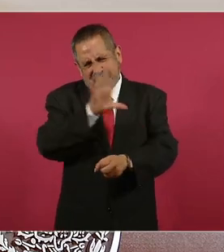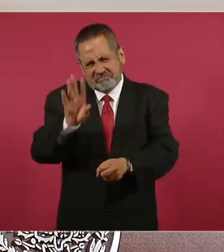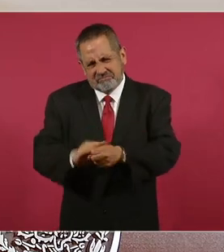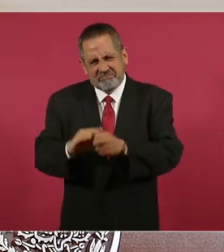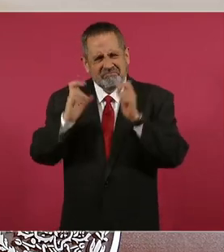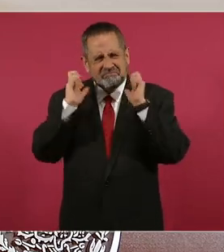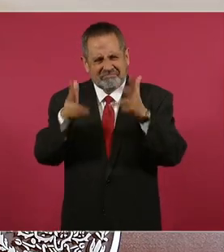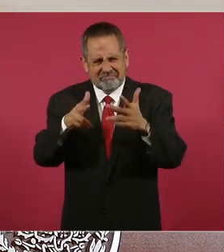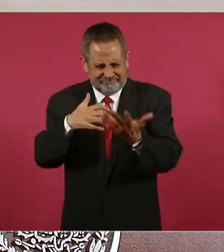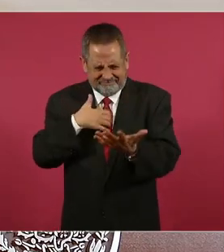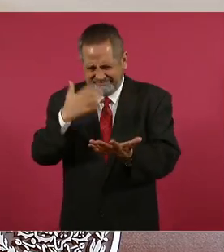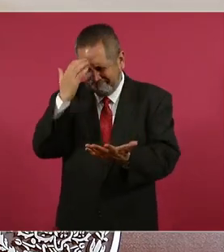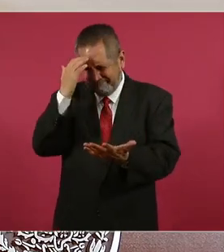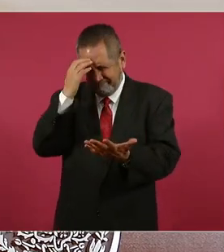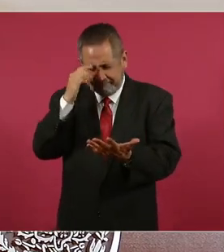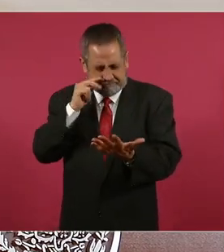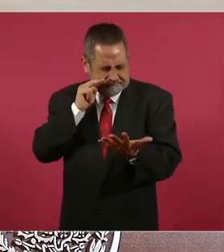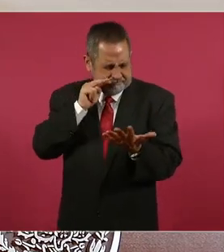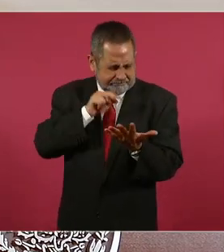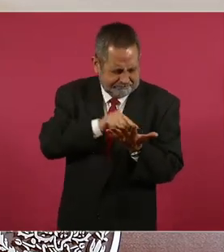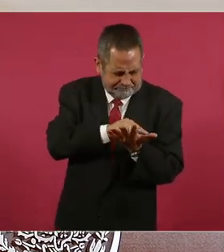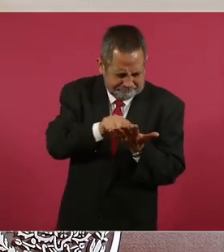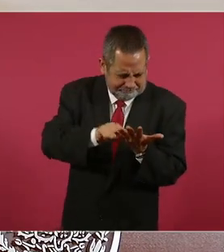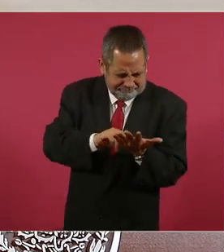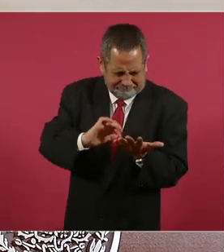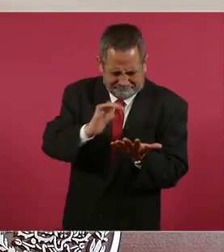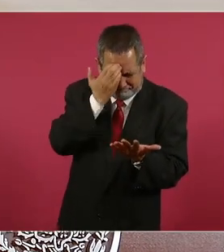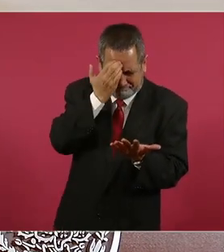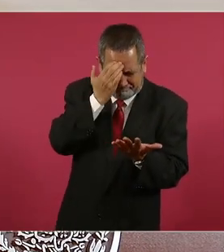casi como la palma de mi mano,